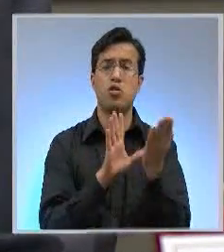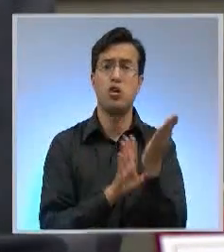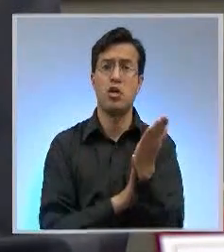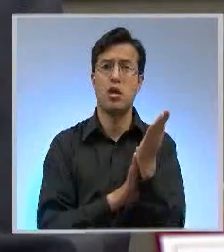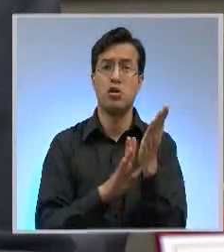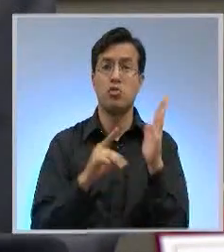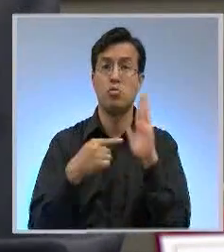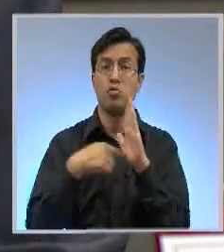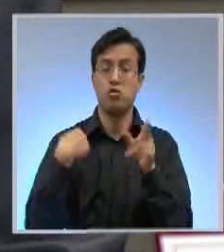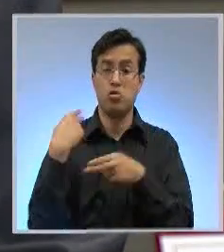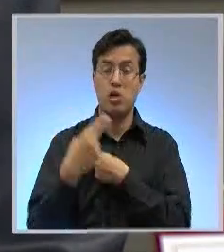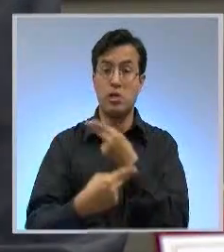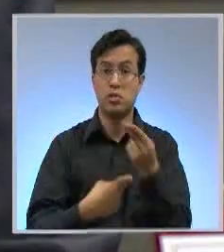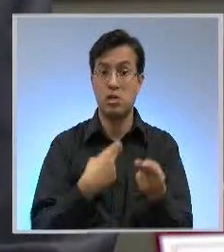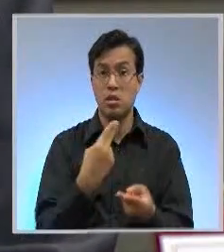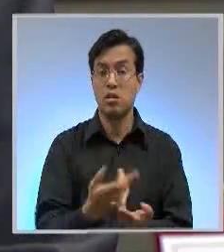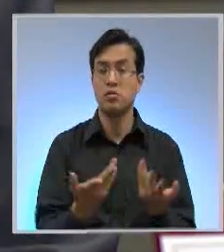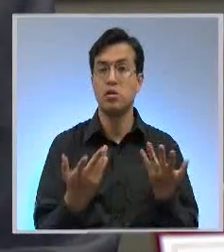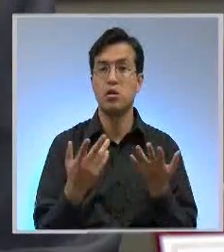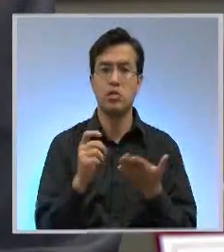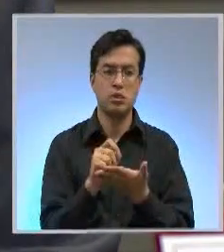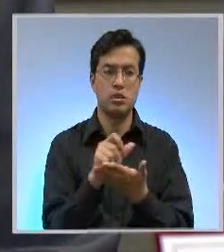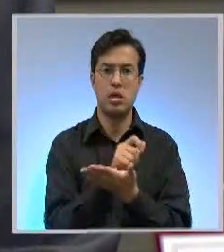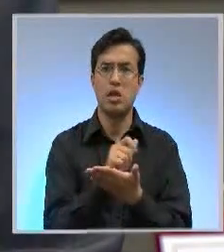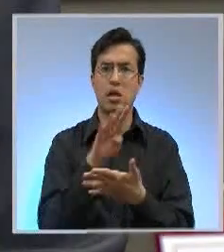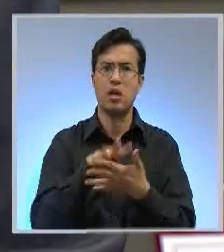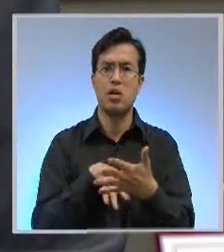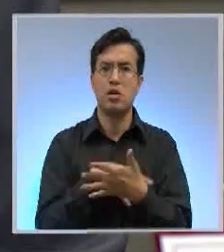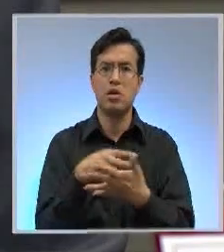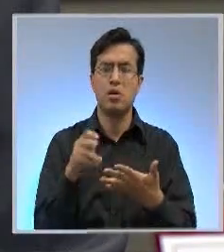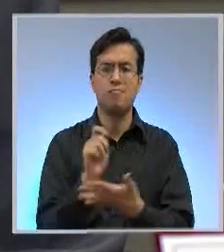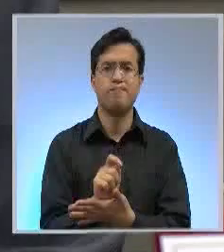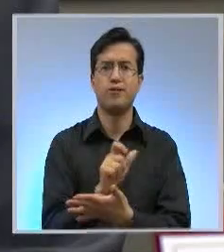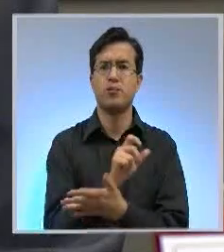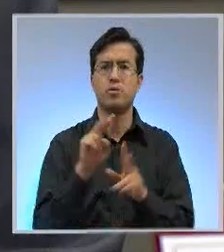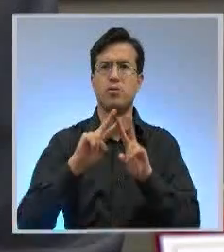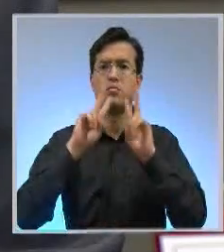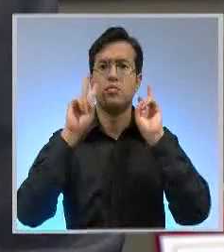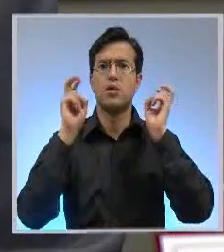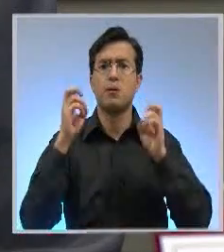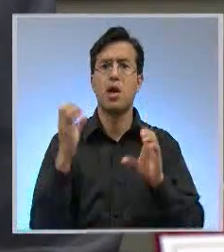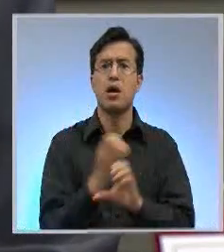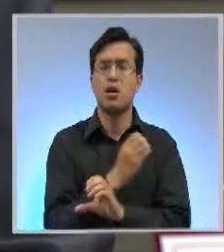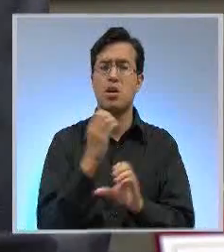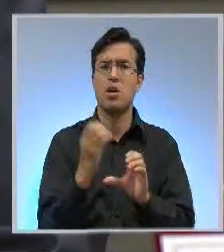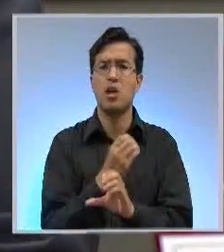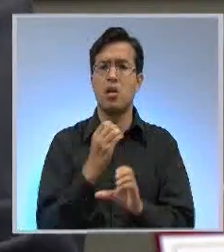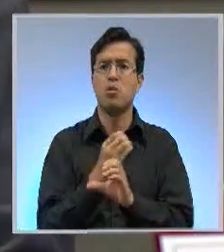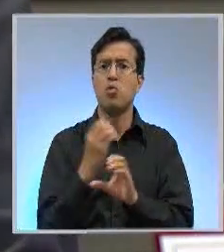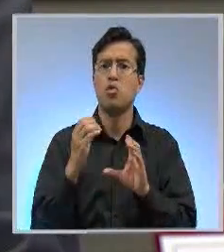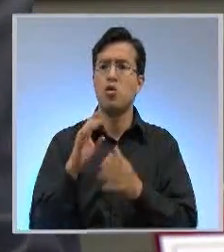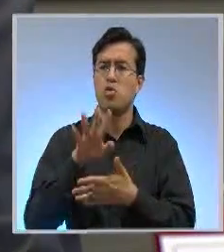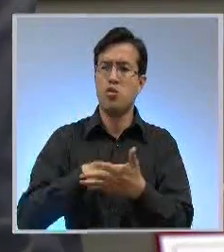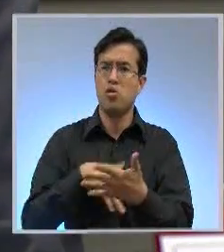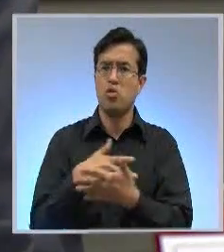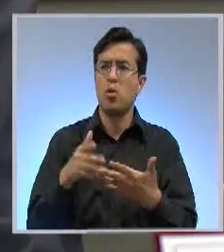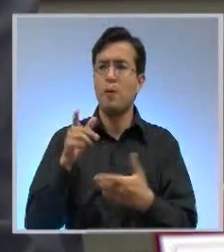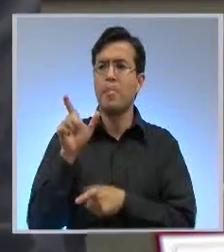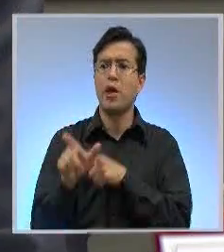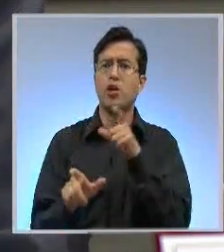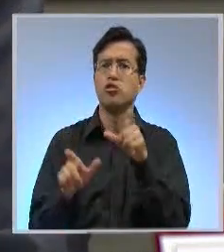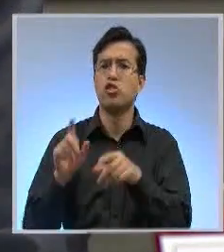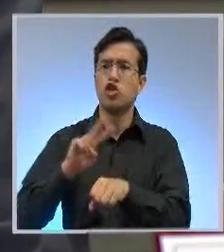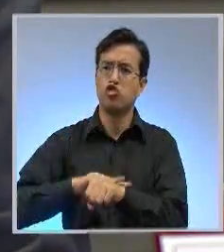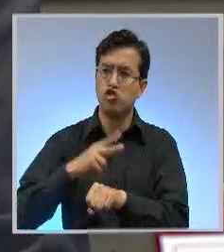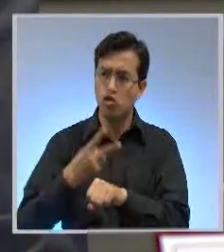Amables televidentes de TV Legislativa y oyentes de la radio de la Asamblea, durante la jornada de este viernes, las autoridades de la legislatura